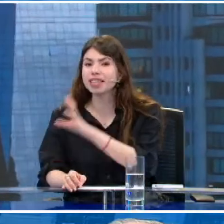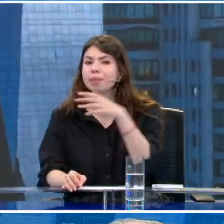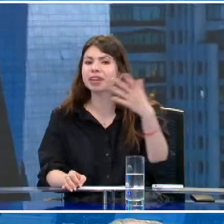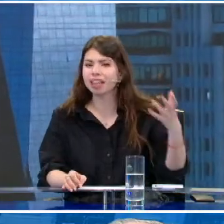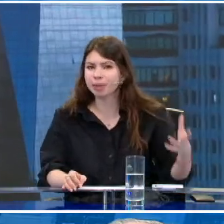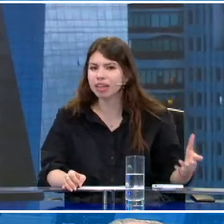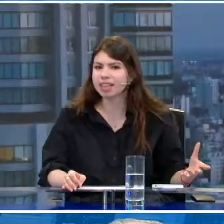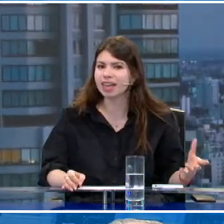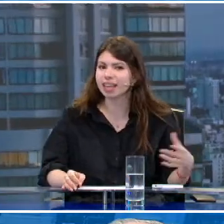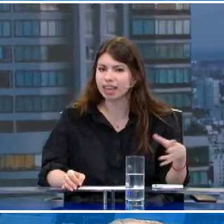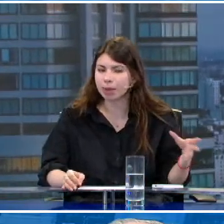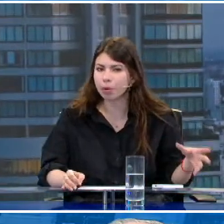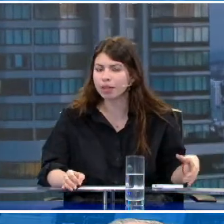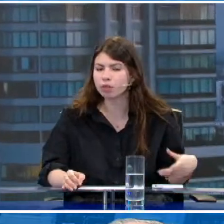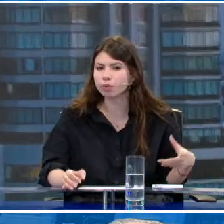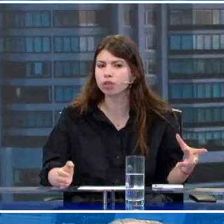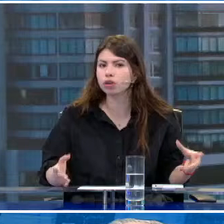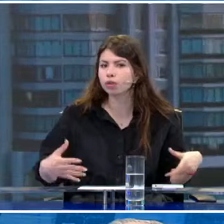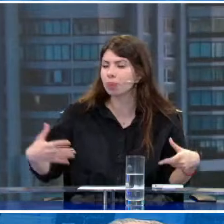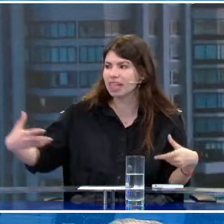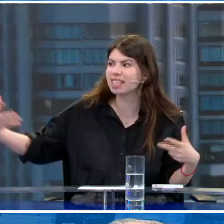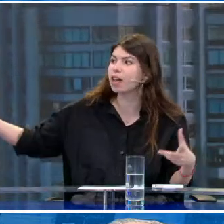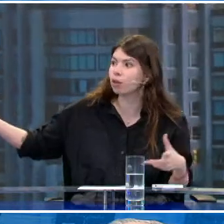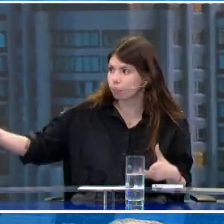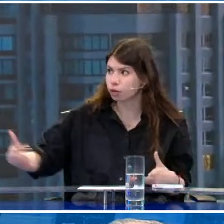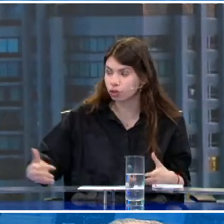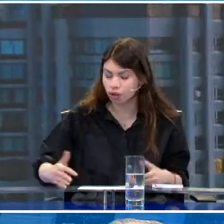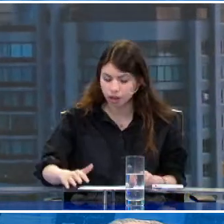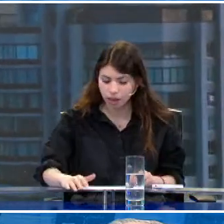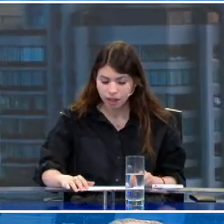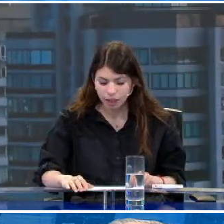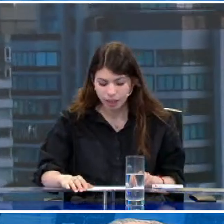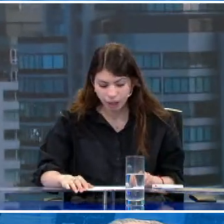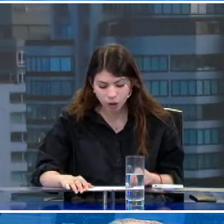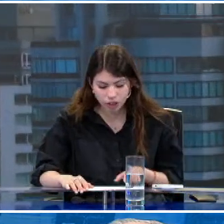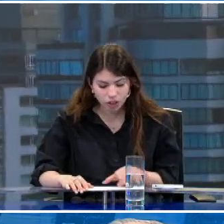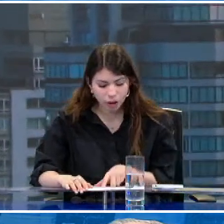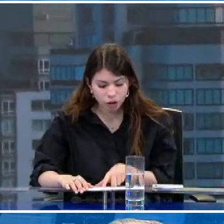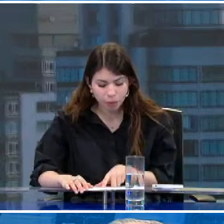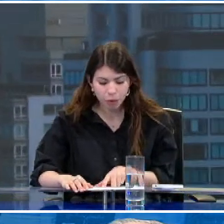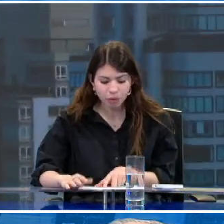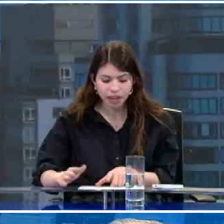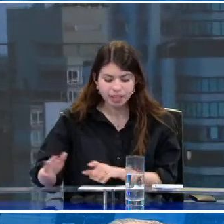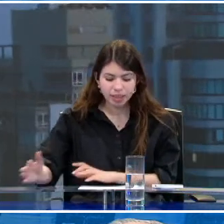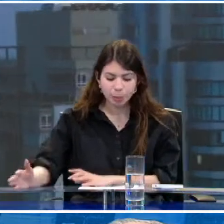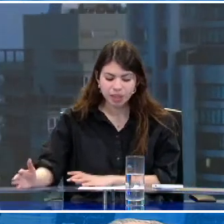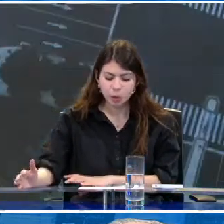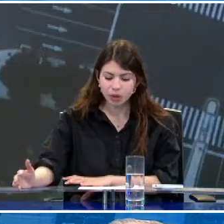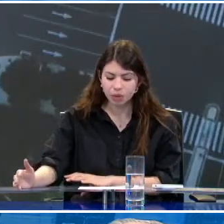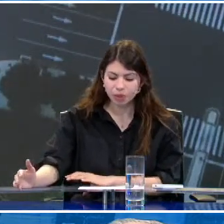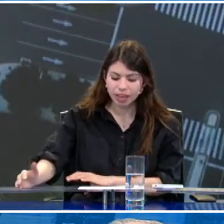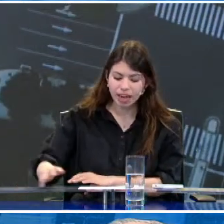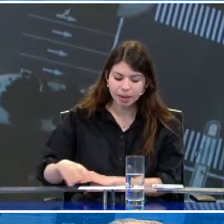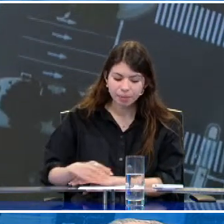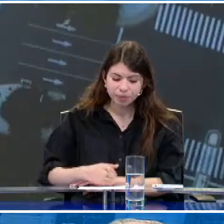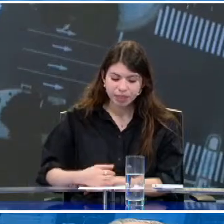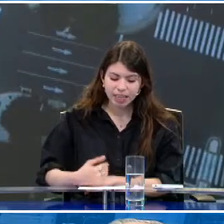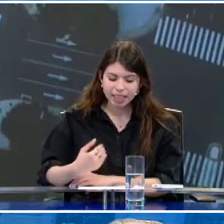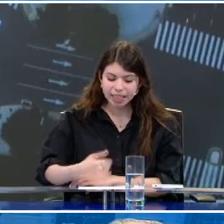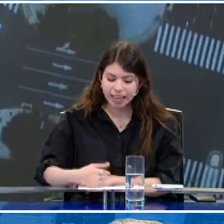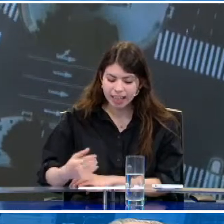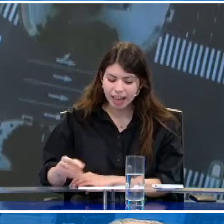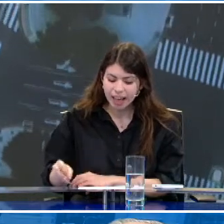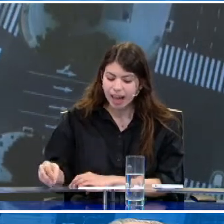para Siempre, que también es el radicalismo sí. más opositor, formalizado opositor, con 88 preguntas, después Encuentro Federal,